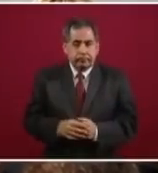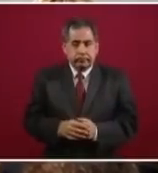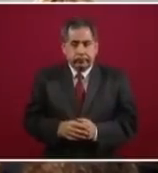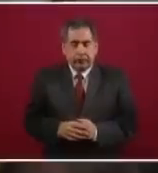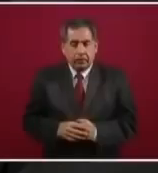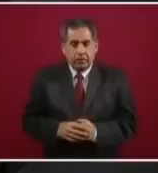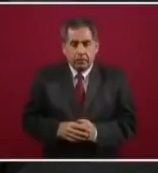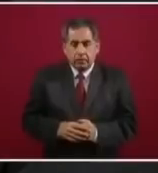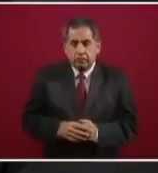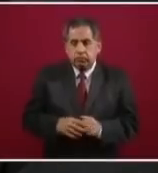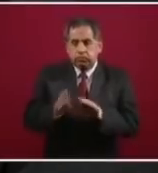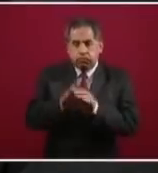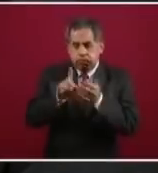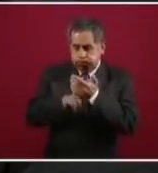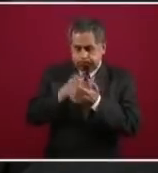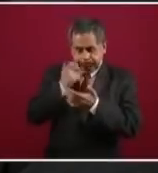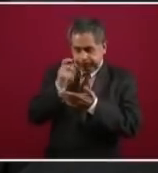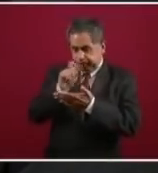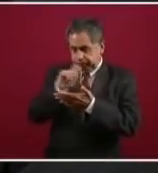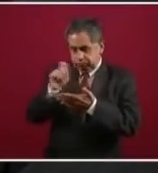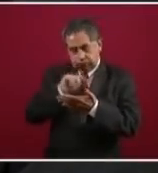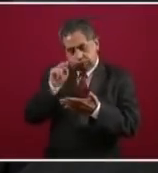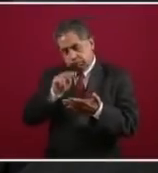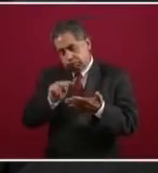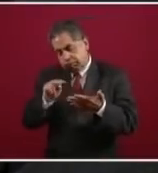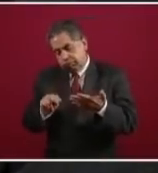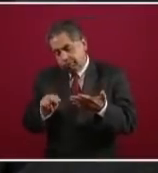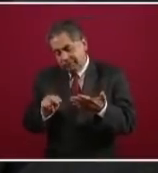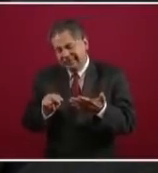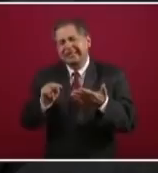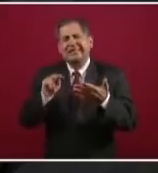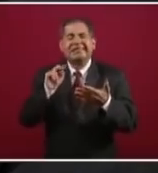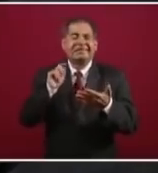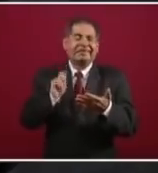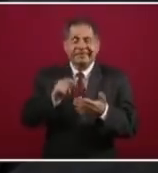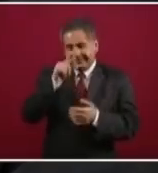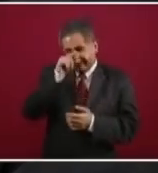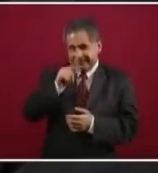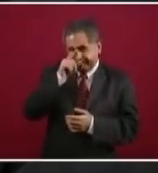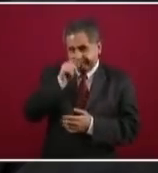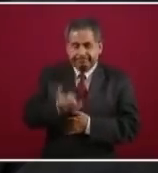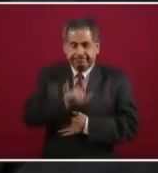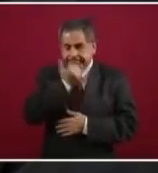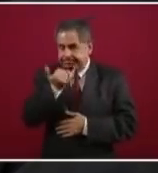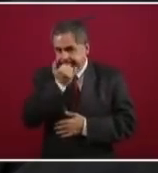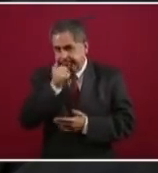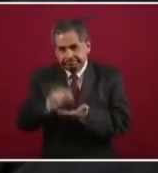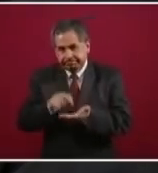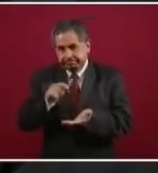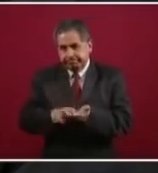como en cualquier texto, pues hay errores.